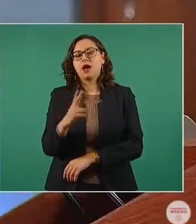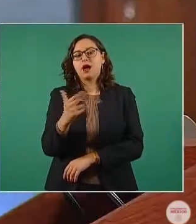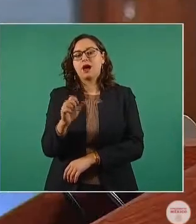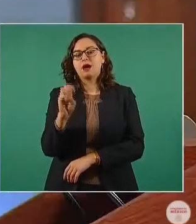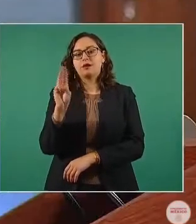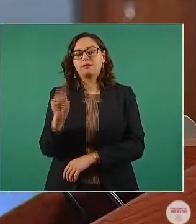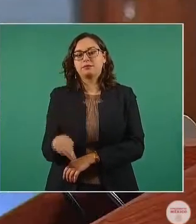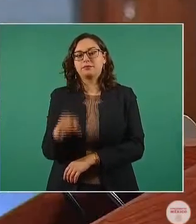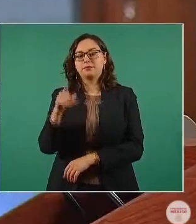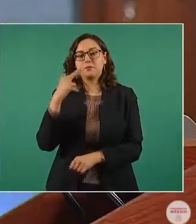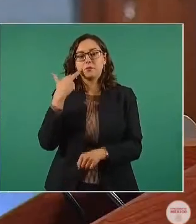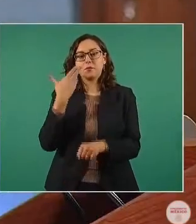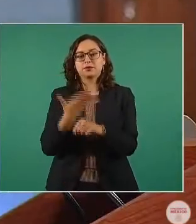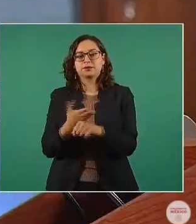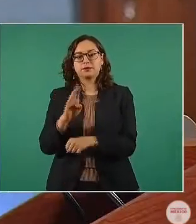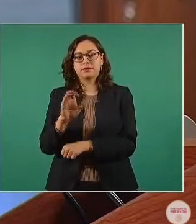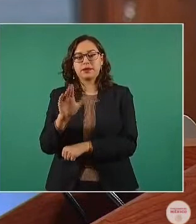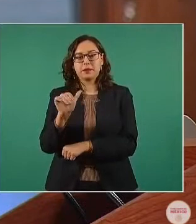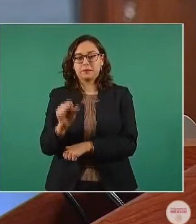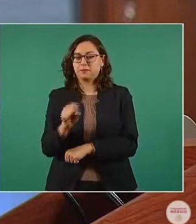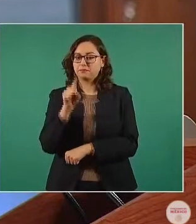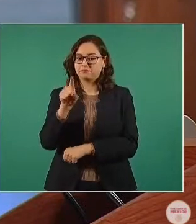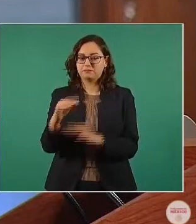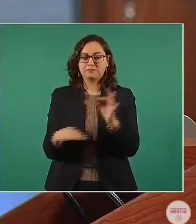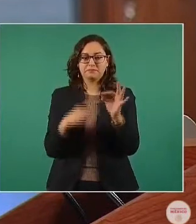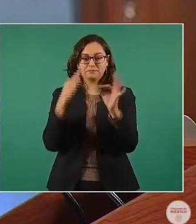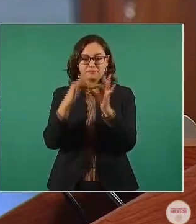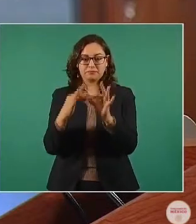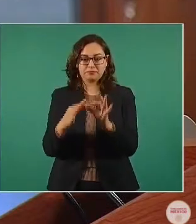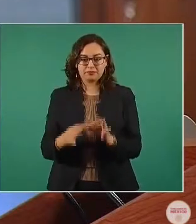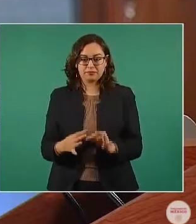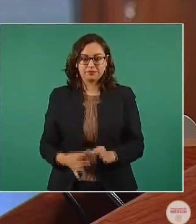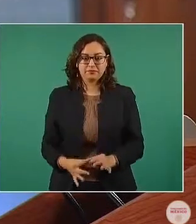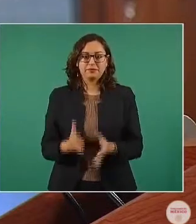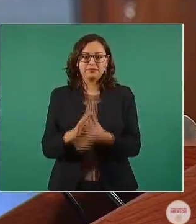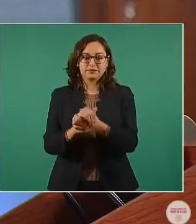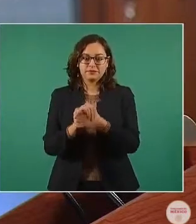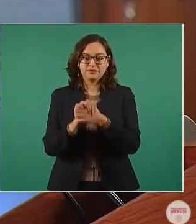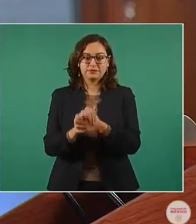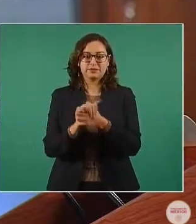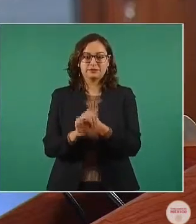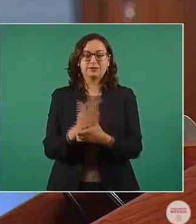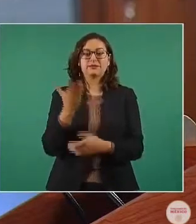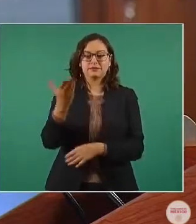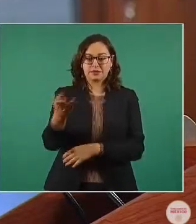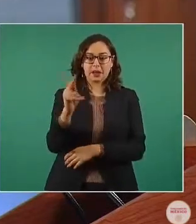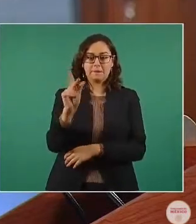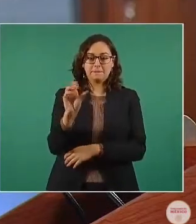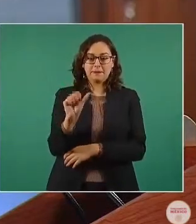O sea que te fue muy bien. Reiterar, le mandamos un saludo. A ver, Paola.